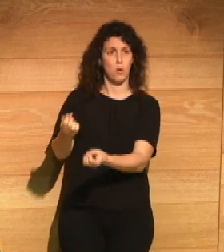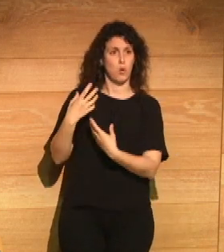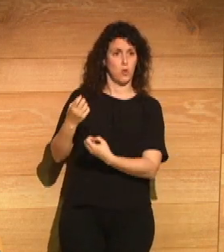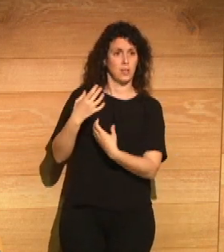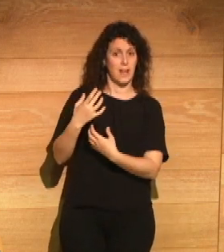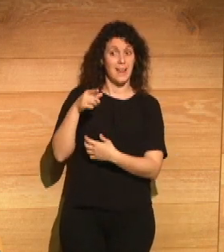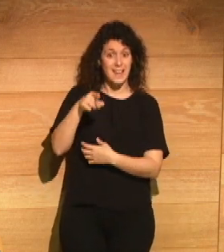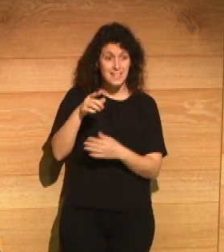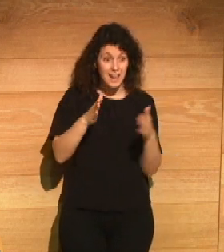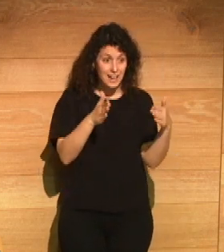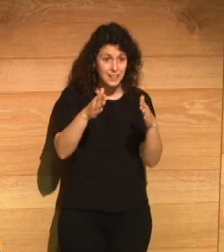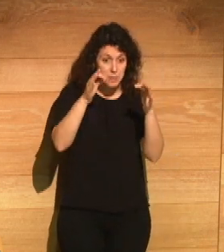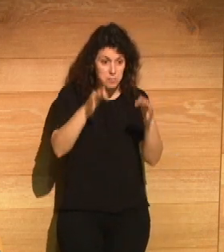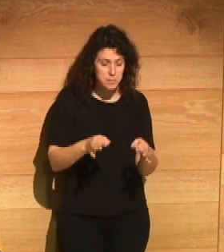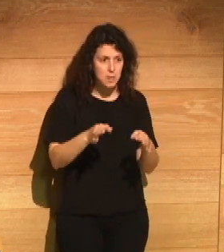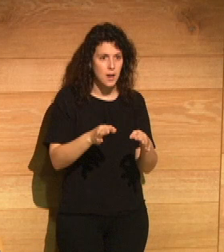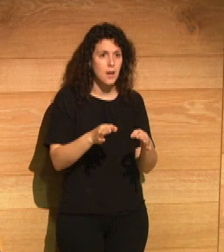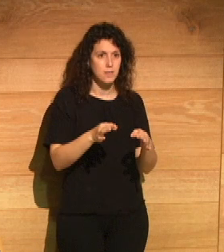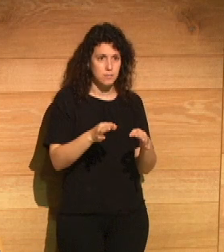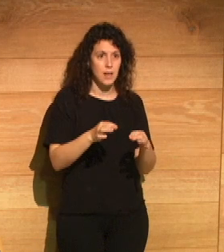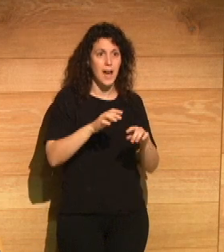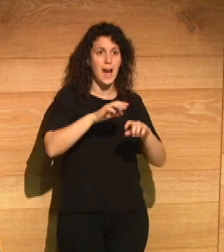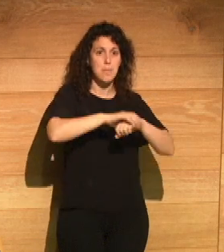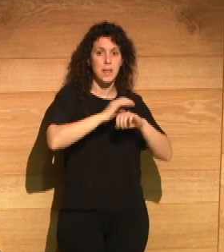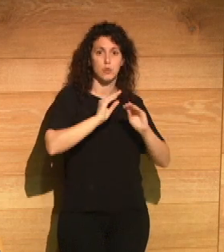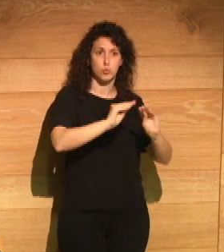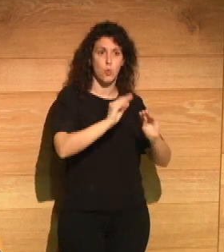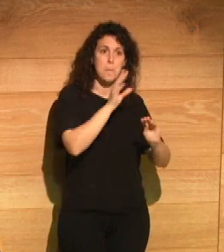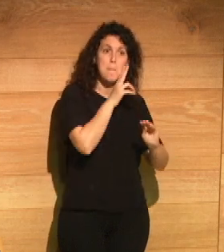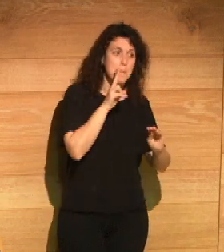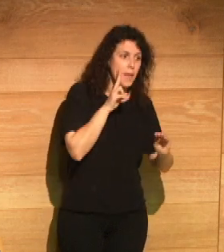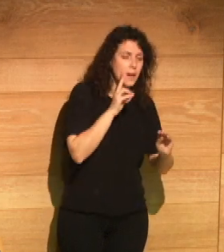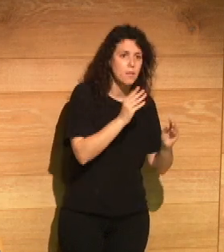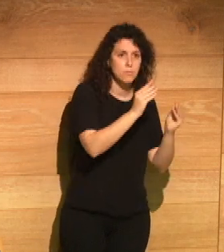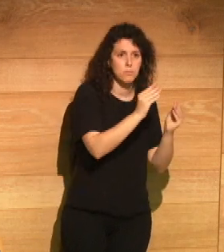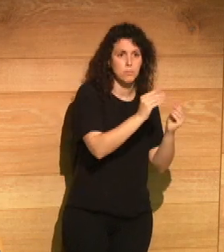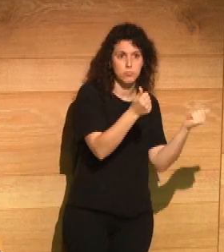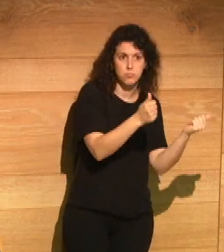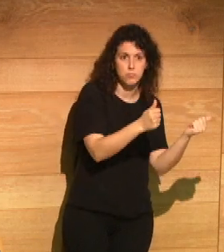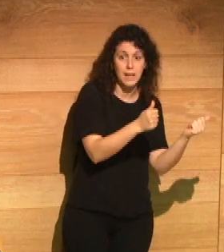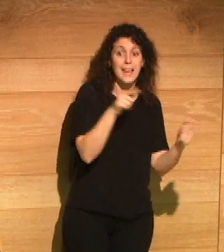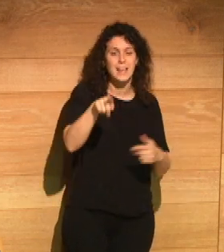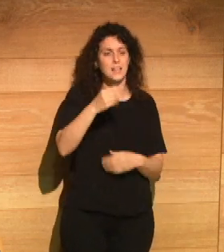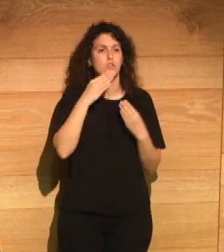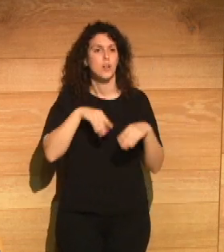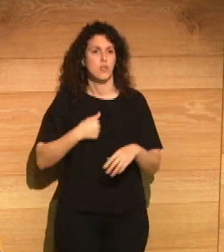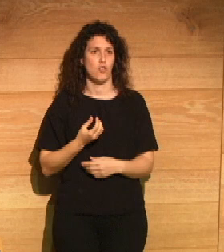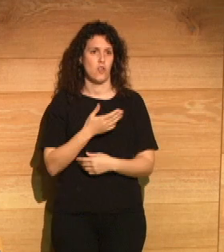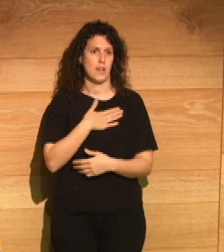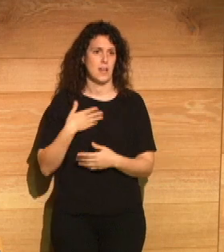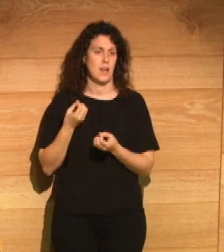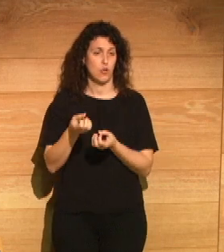había desaparecido la mamá de una amiga del colegio de ella. Y esto no hacía parte de la historia que yo quería contar, pero de todas